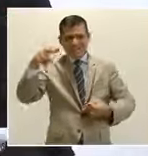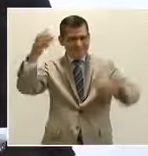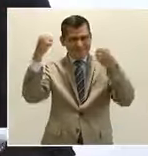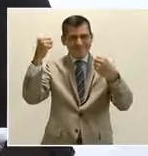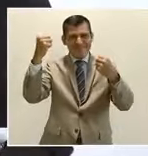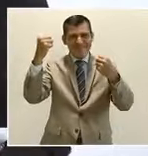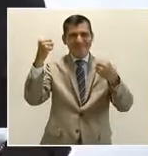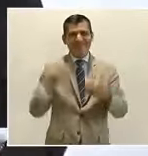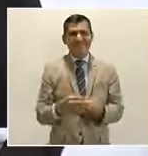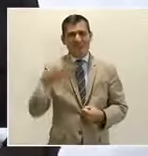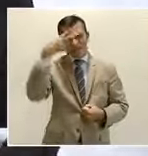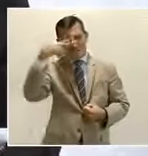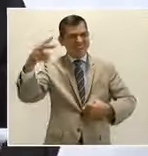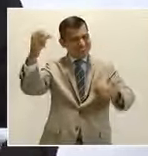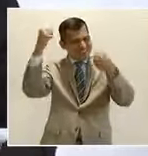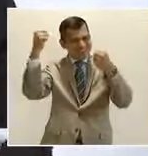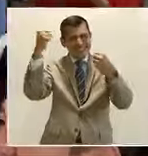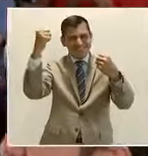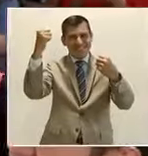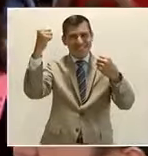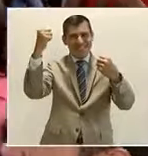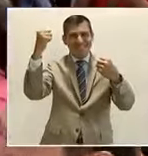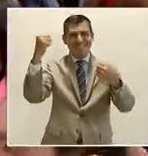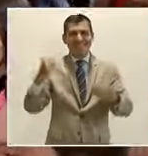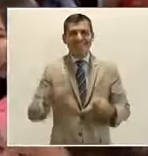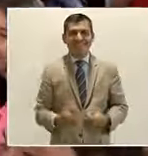México Viva México